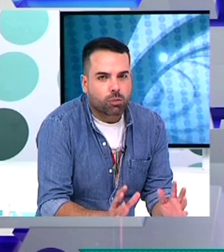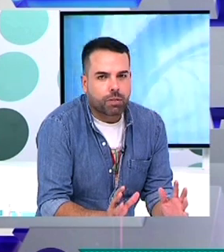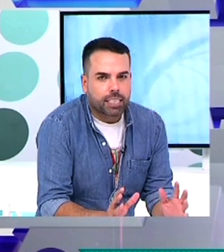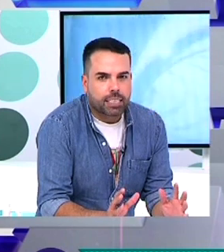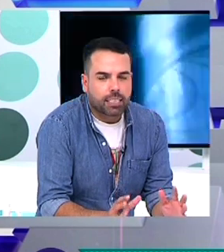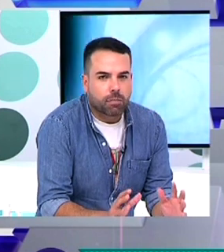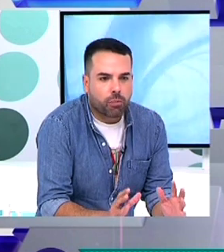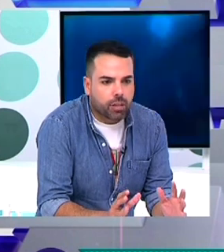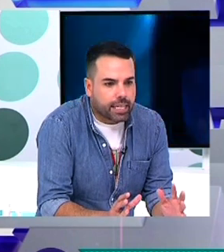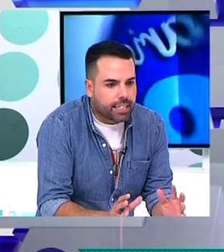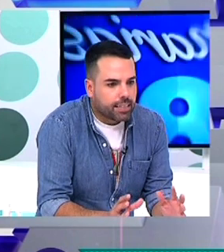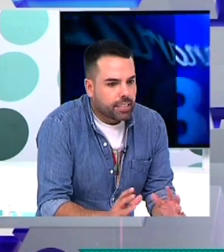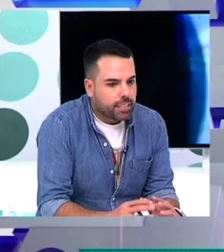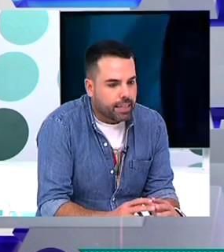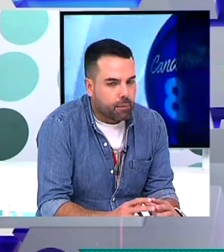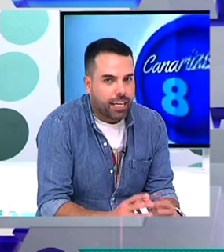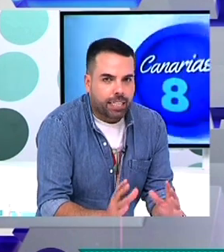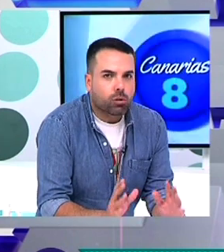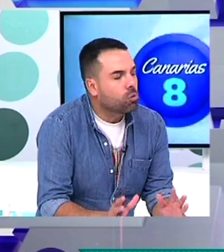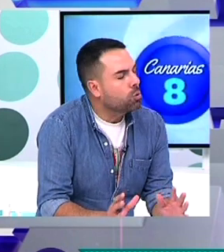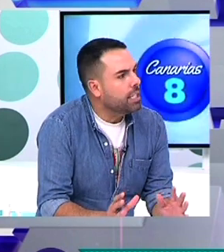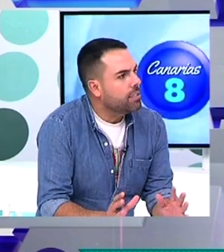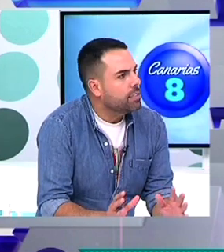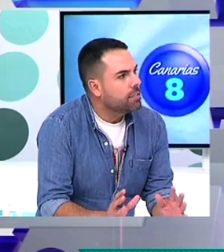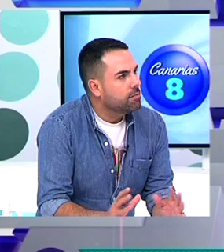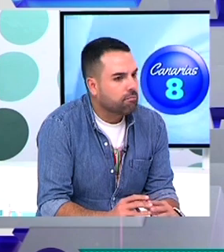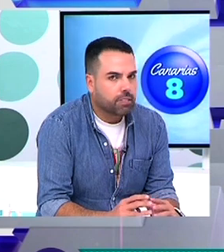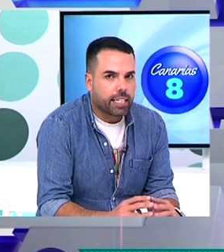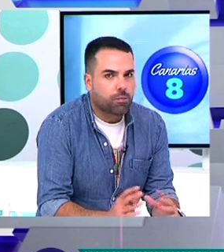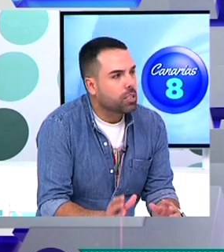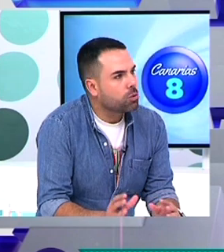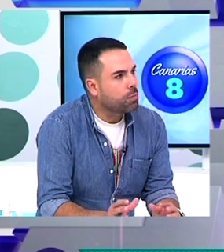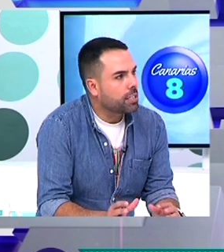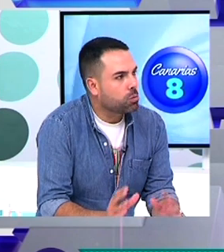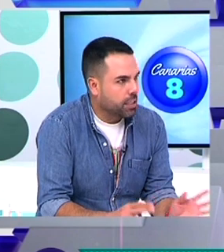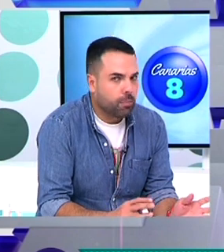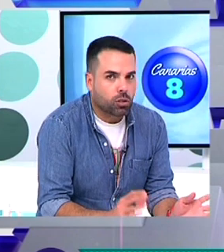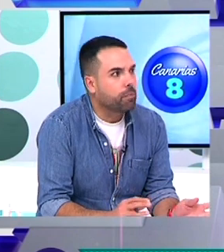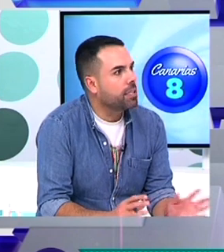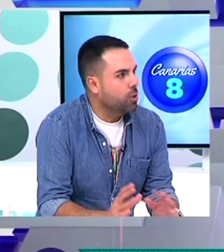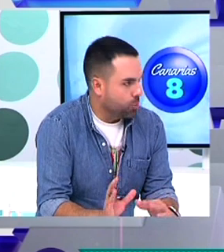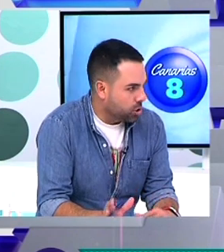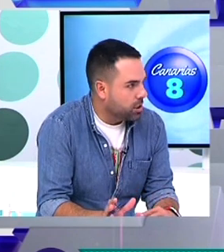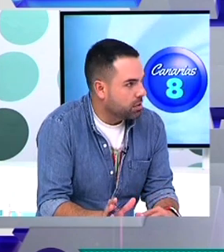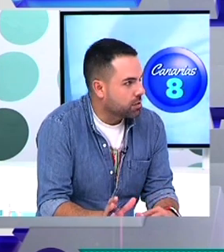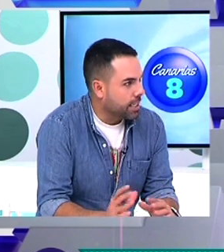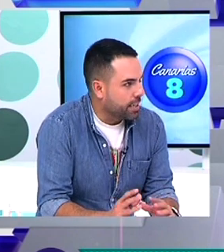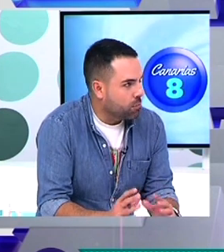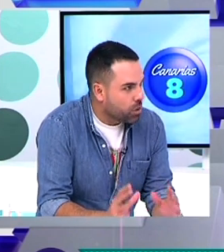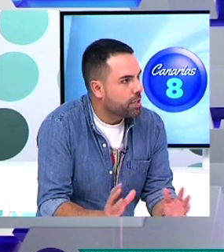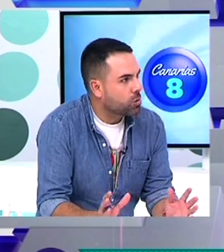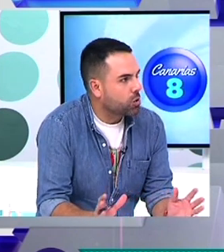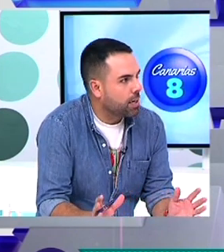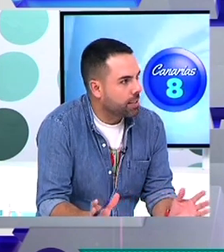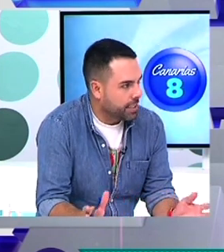gustaría hacer un paréntesis porque para que eso ocurra tienen que poner de su parte ustedes, pero también la oposición. O sea, que